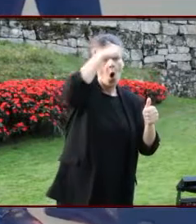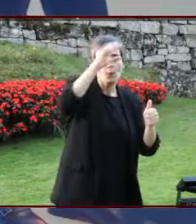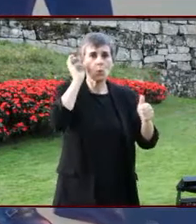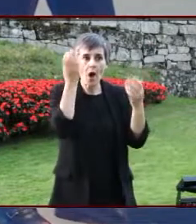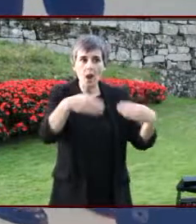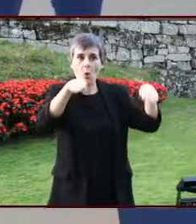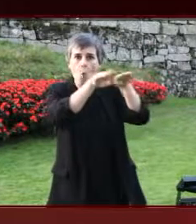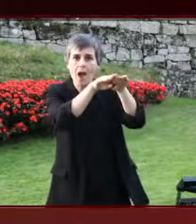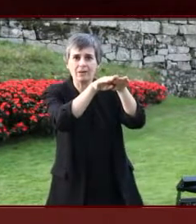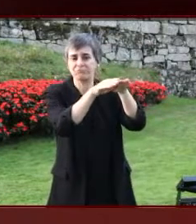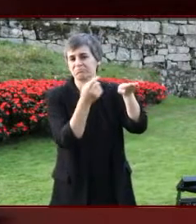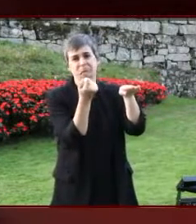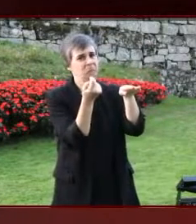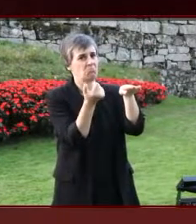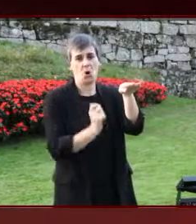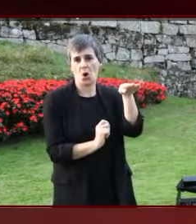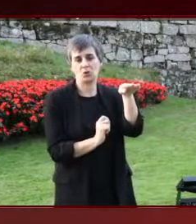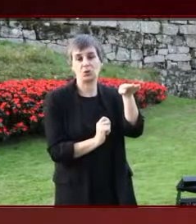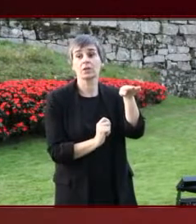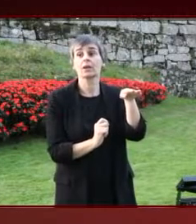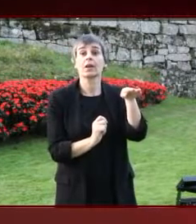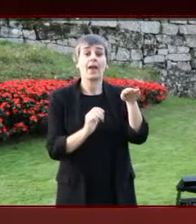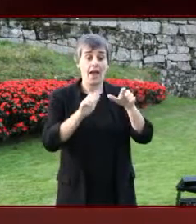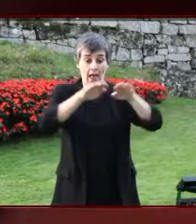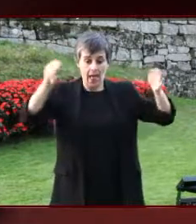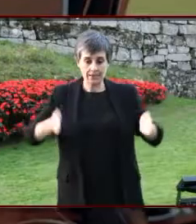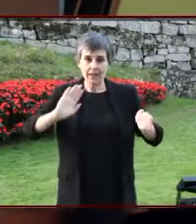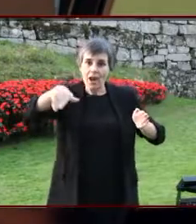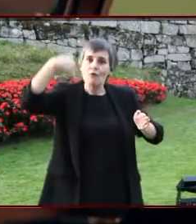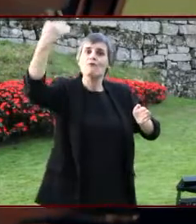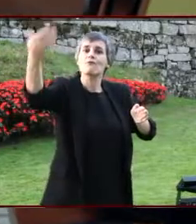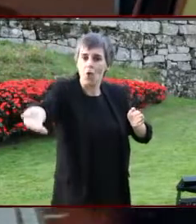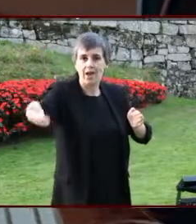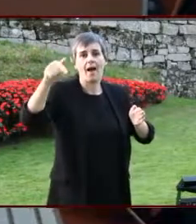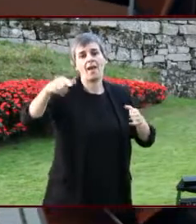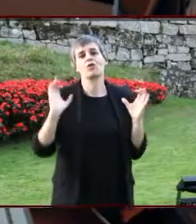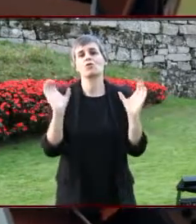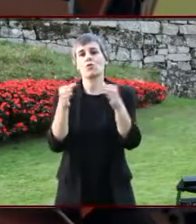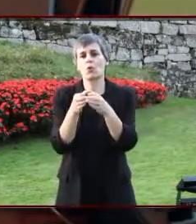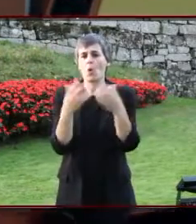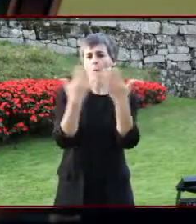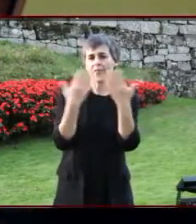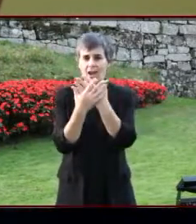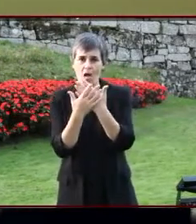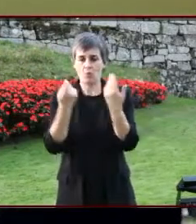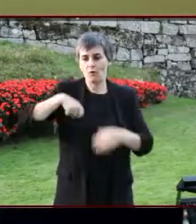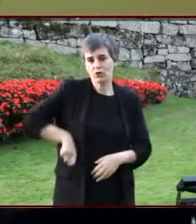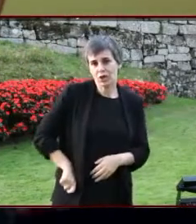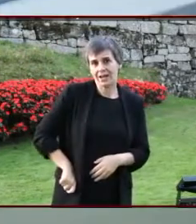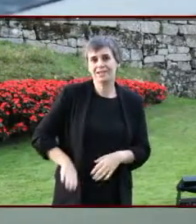aínda moi minoritarios. E fora do escenario, hai un grupo heteroxeño de profesionais no que a muller